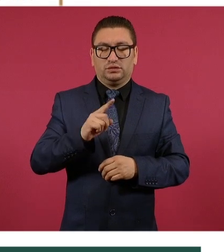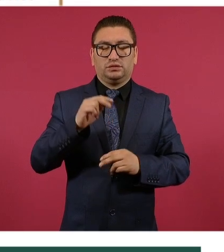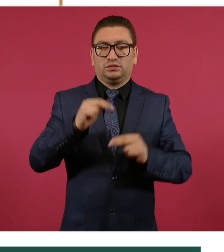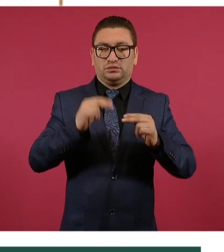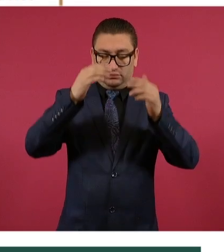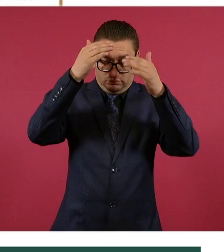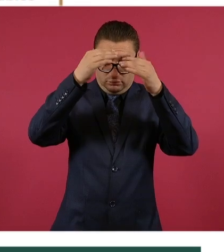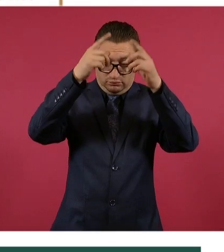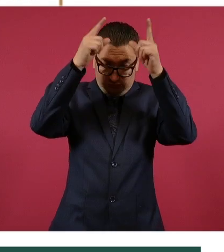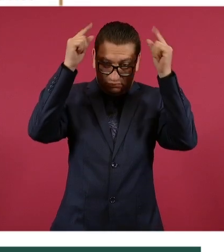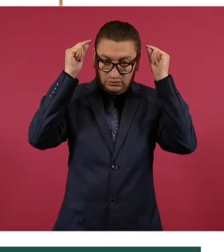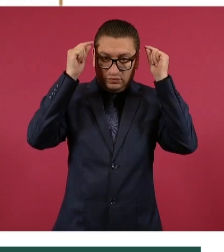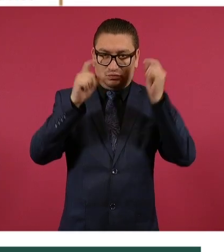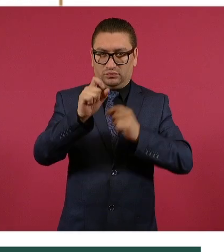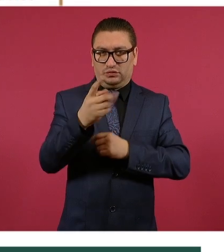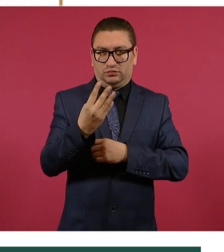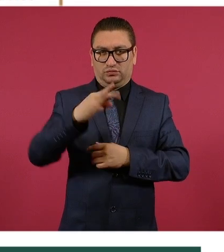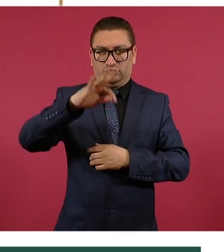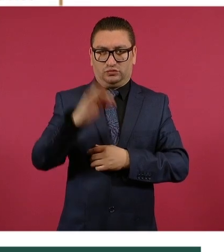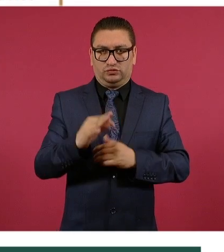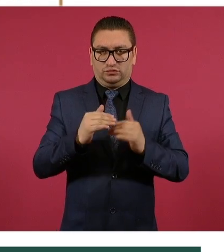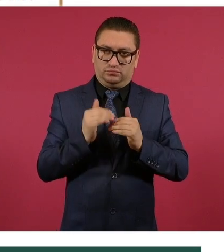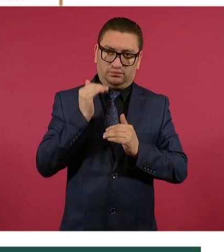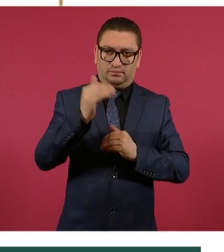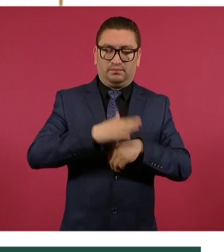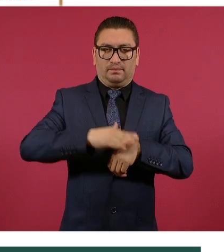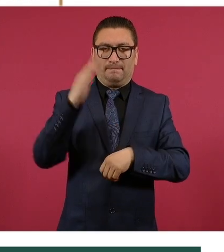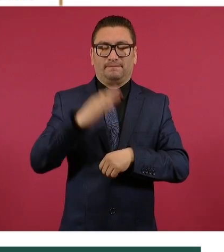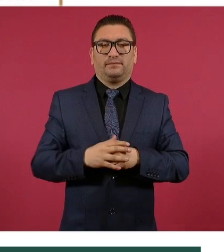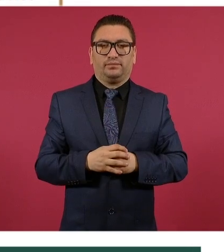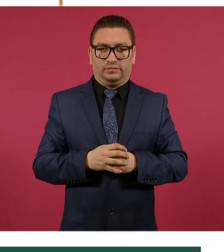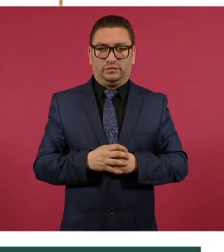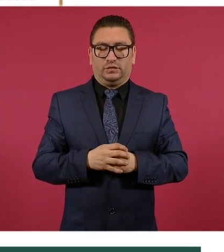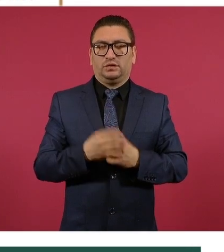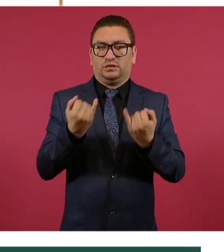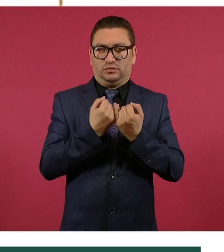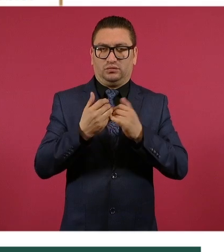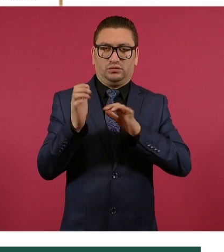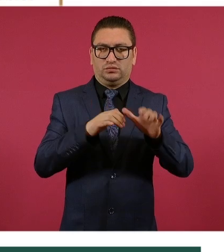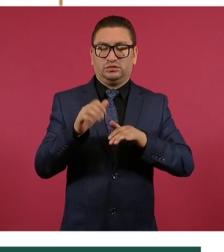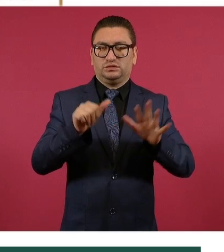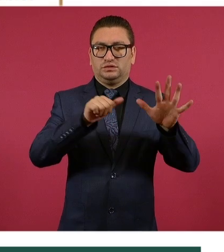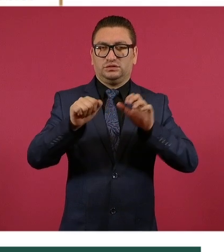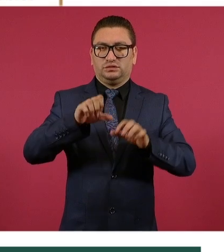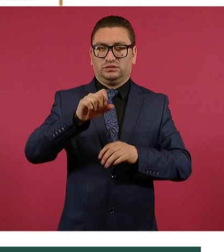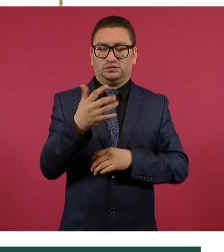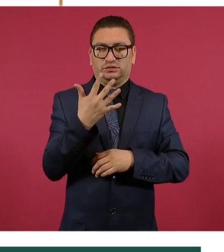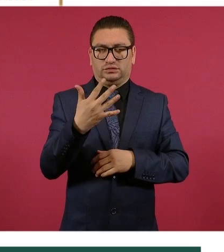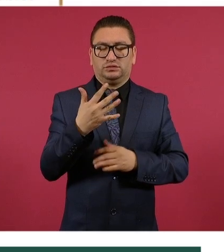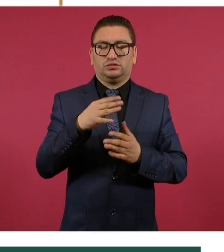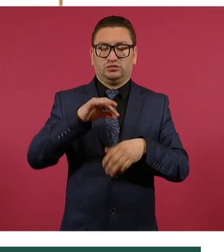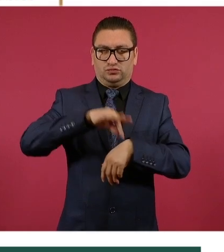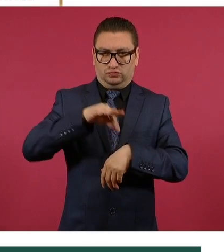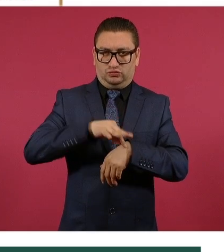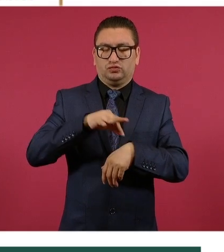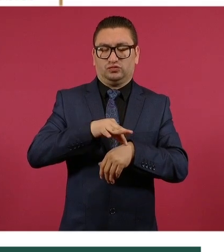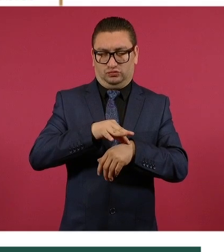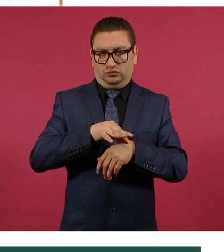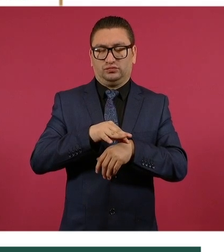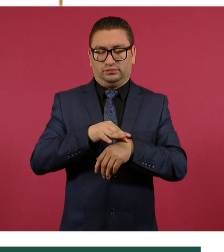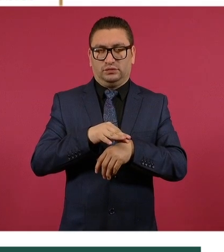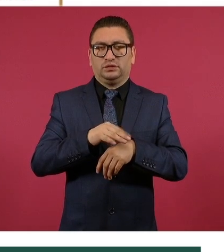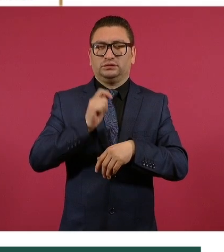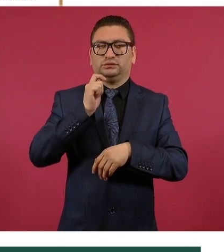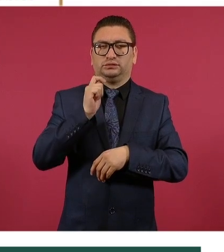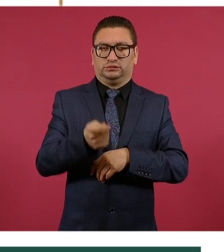de enfermería en 24% más. Se han contratado también a 665 médicas y médicos. Esto es